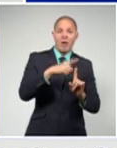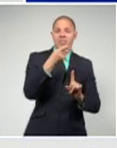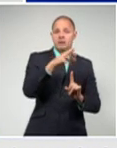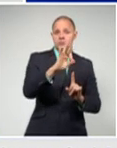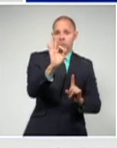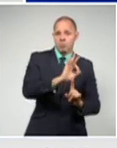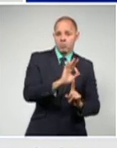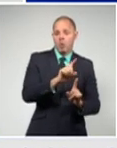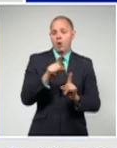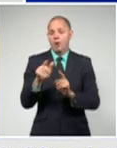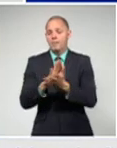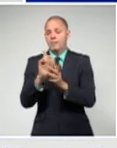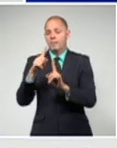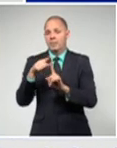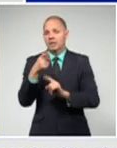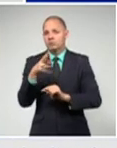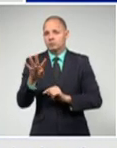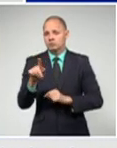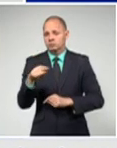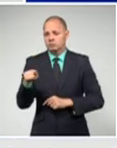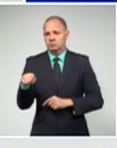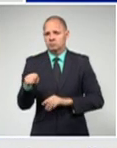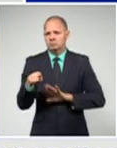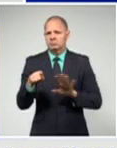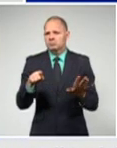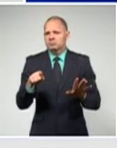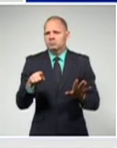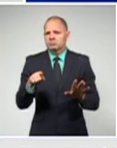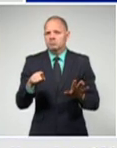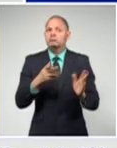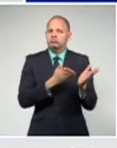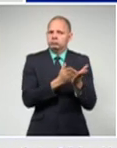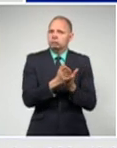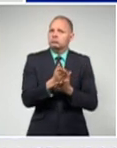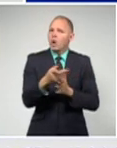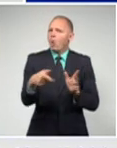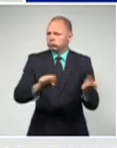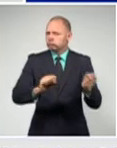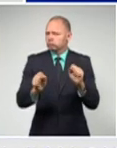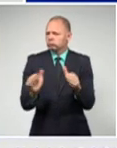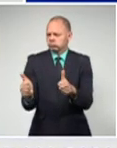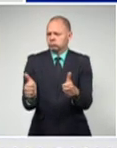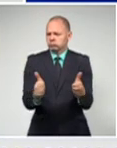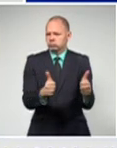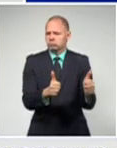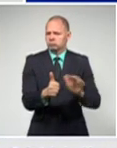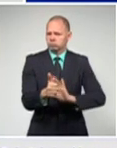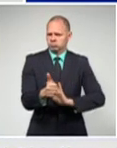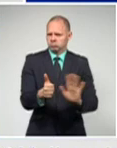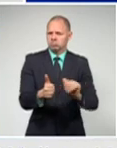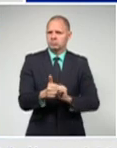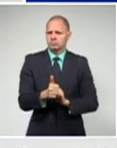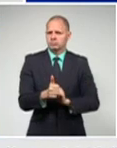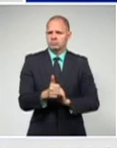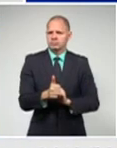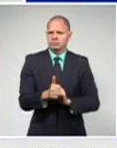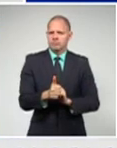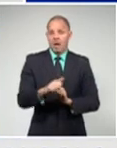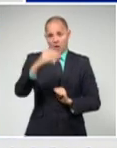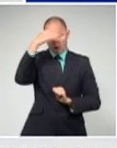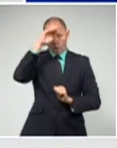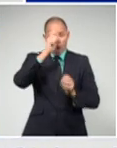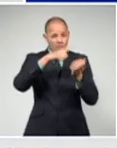con 14,6, pues se mantienen como las provincias con menor tasa